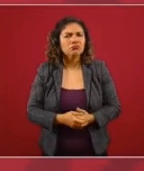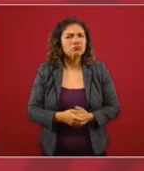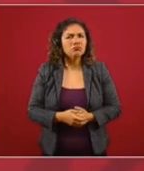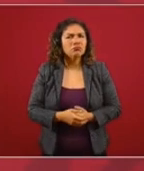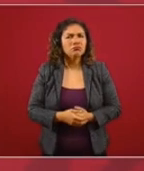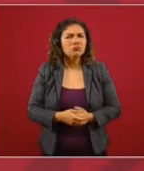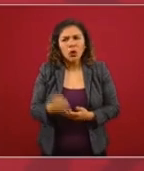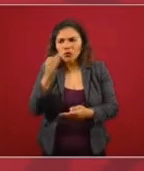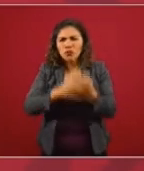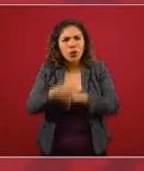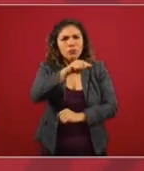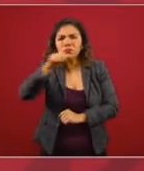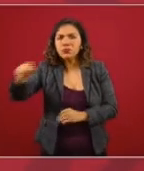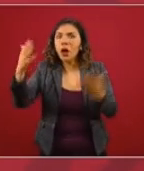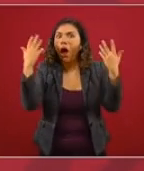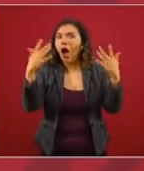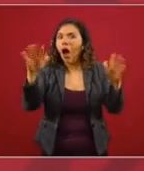todos aplaudiendo.